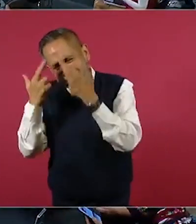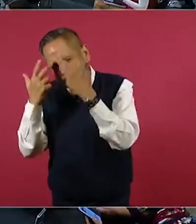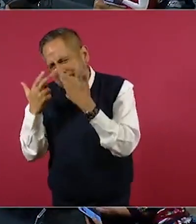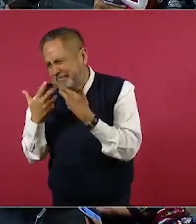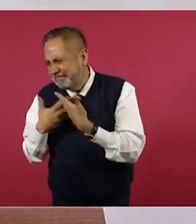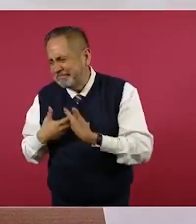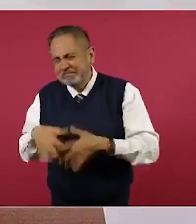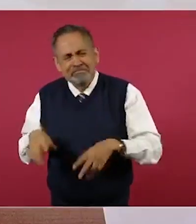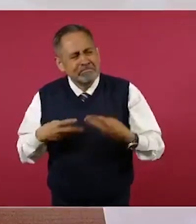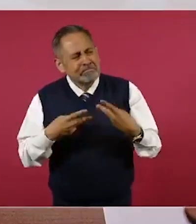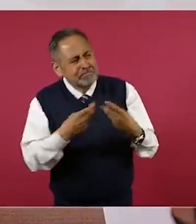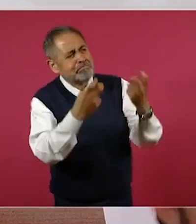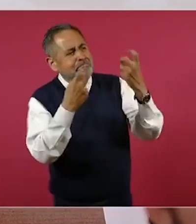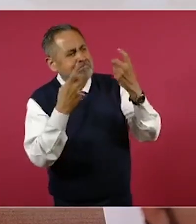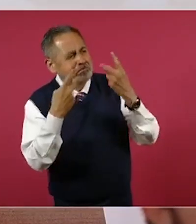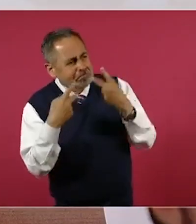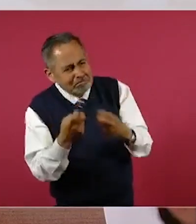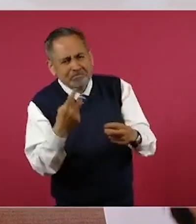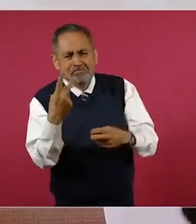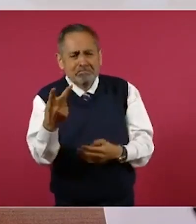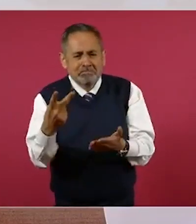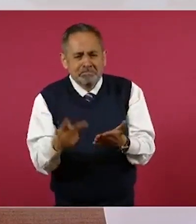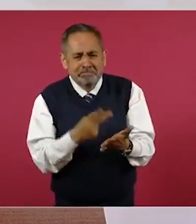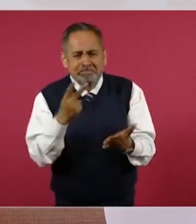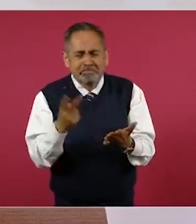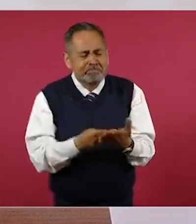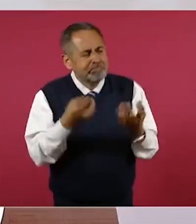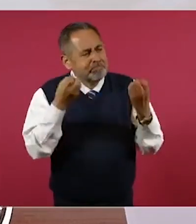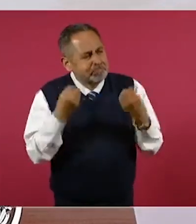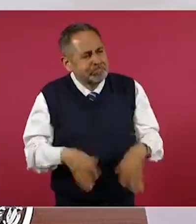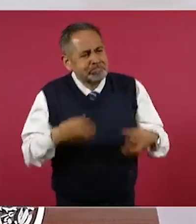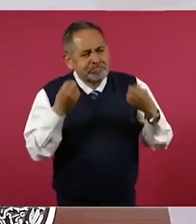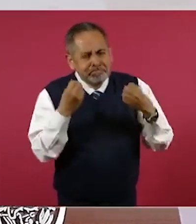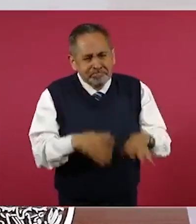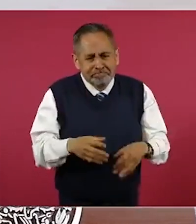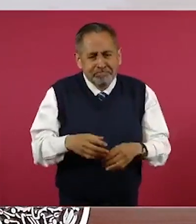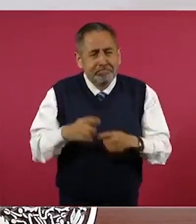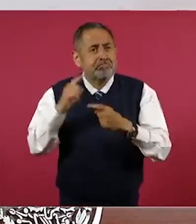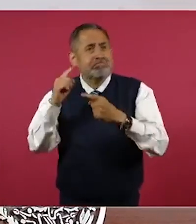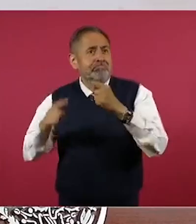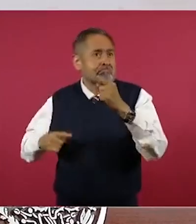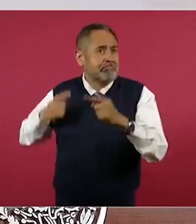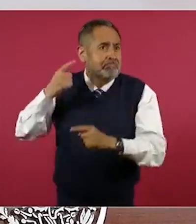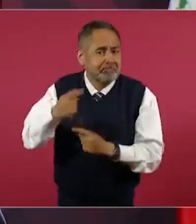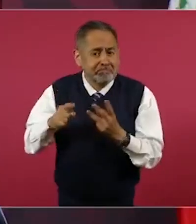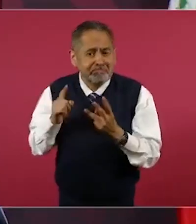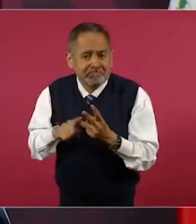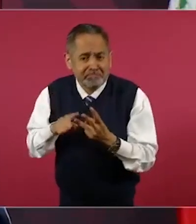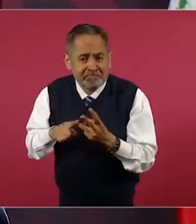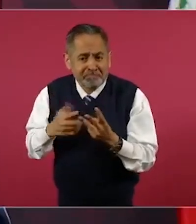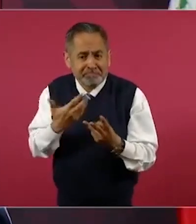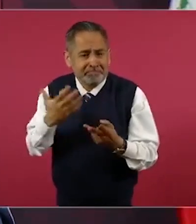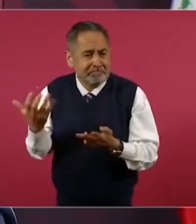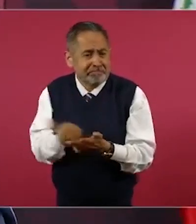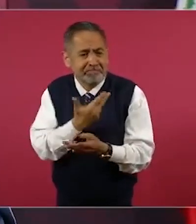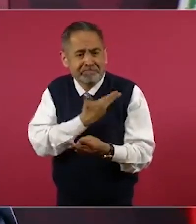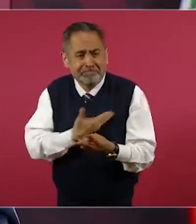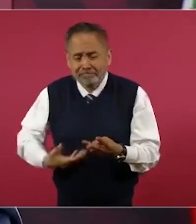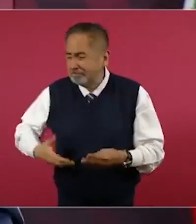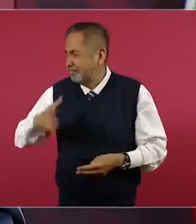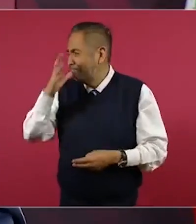desmoralizados eh casi todos diciendo no se va a poder así no se va a